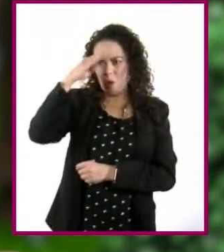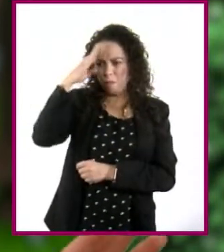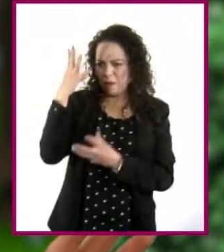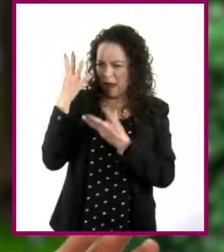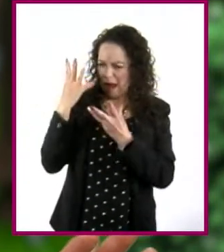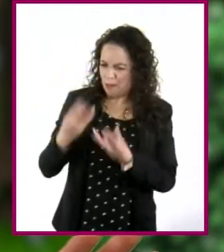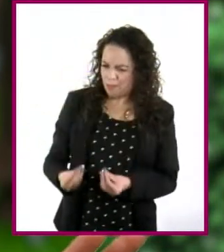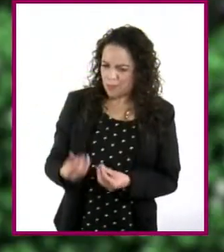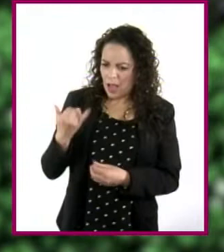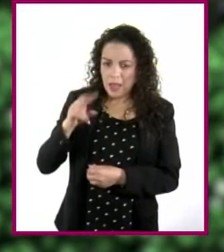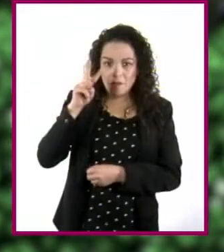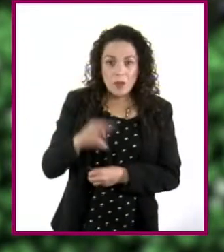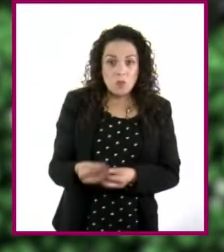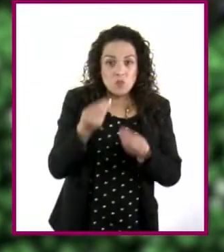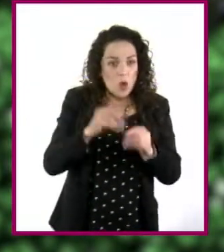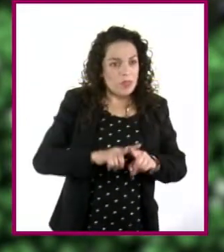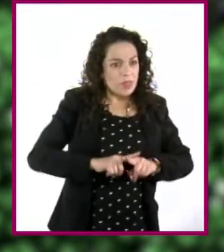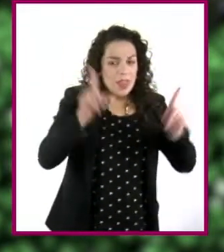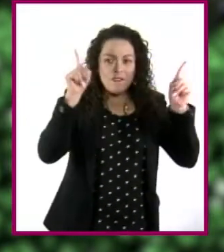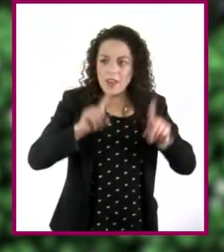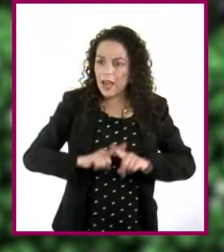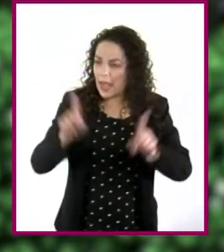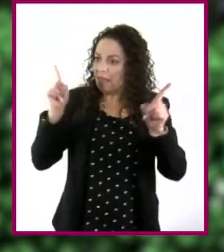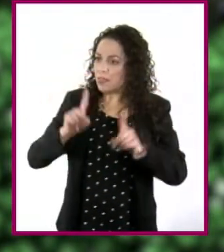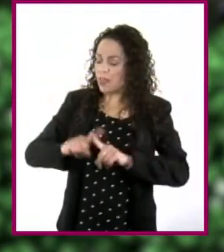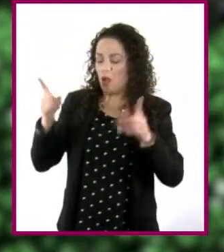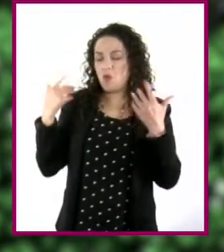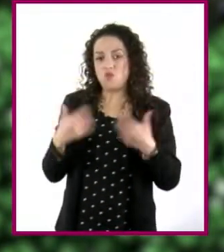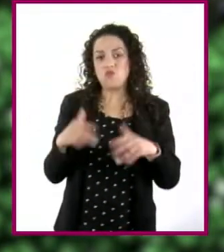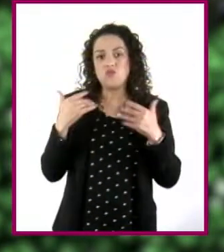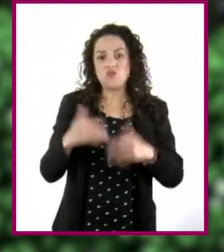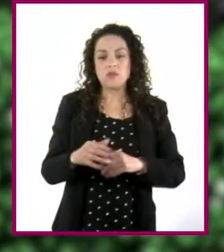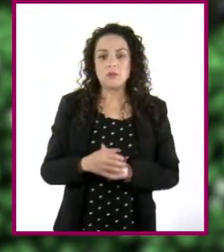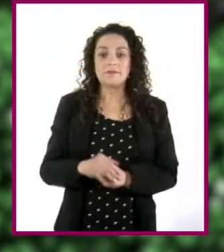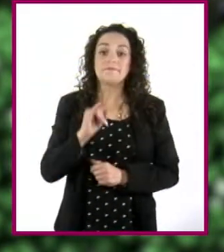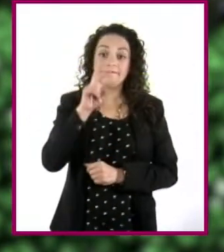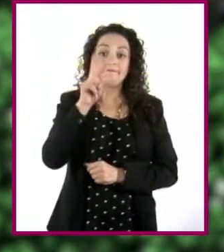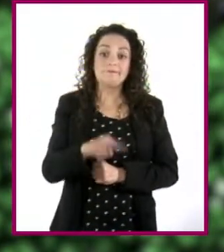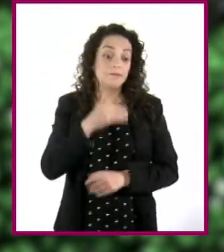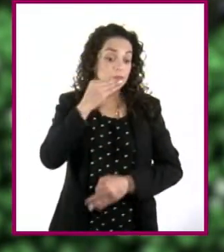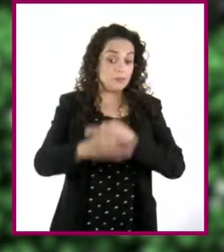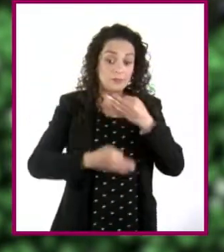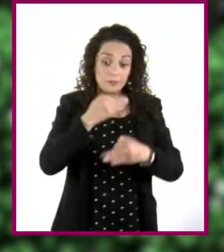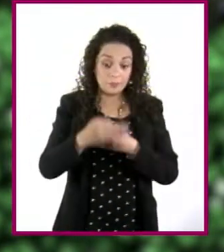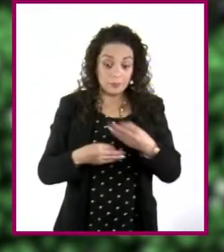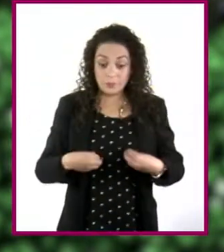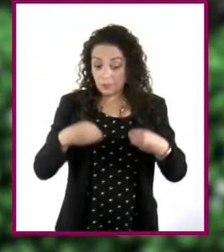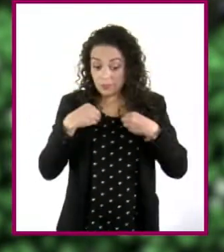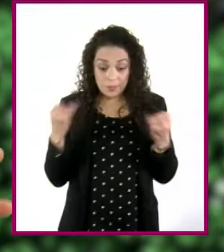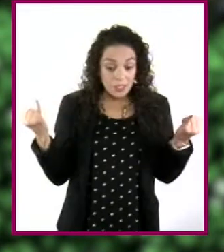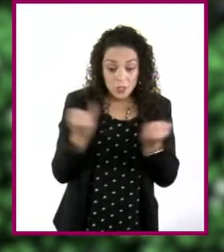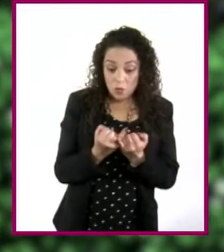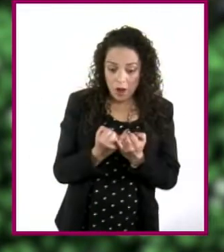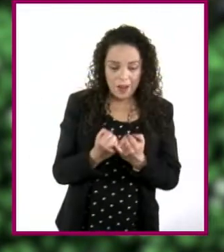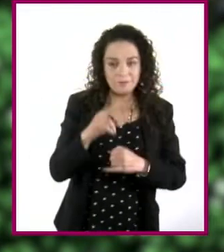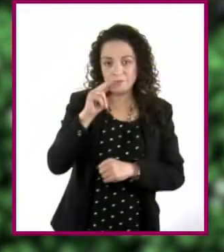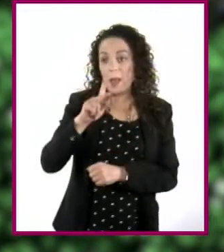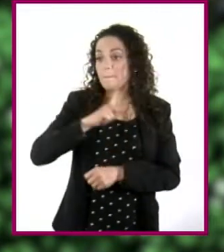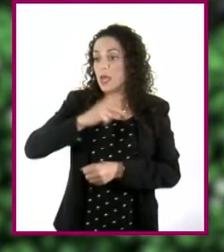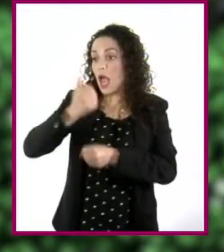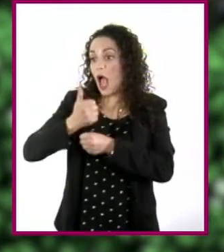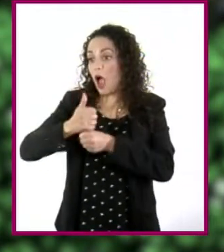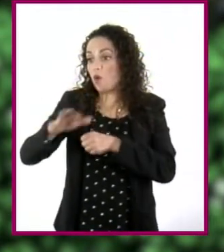ser tan distintos. Claro, al final no vive de la misma manera mi abuela, que se rige muchísimo por las